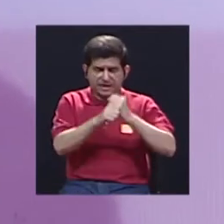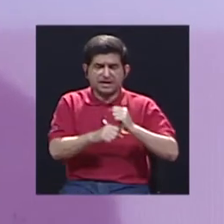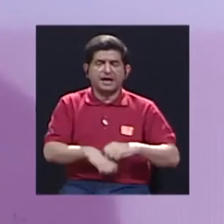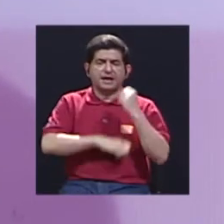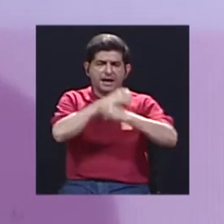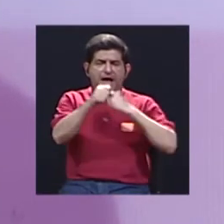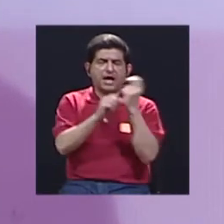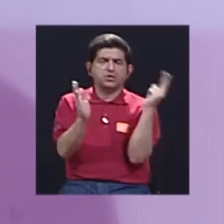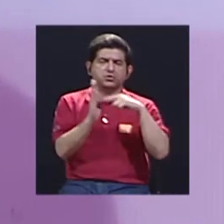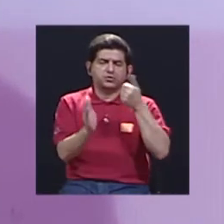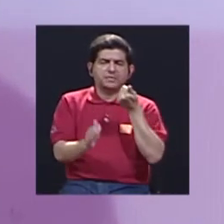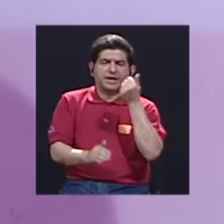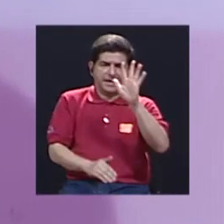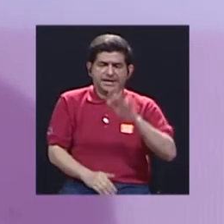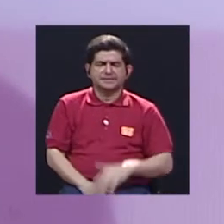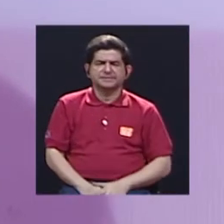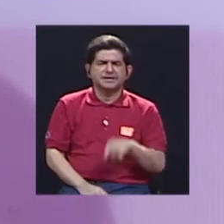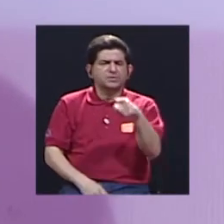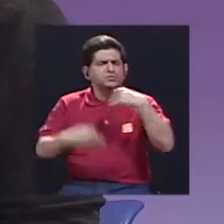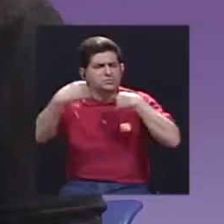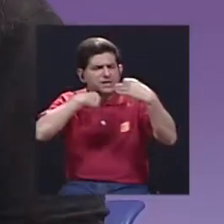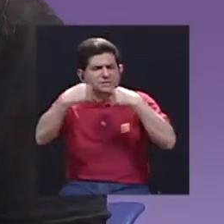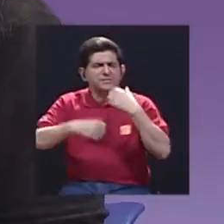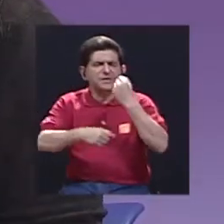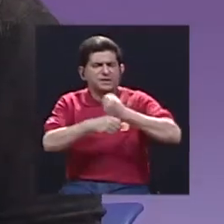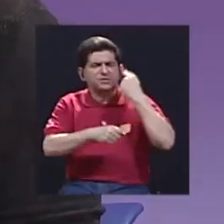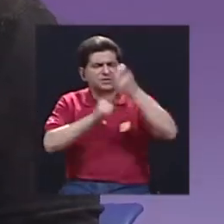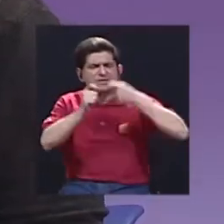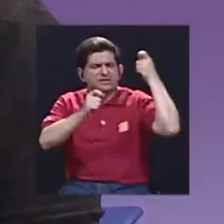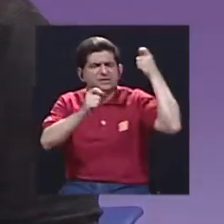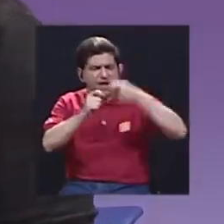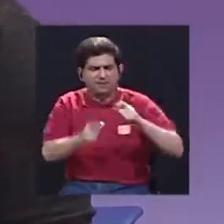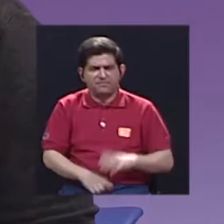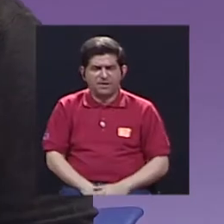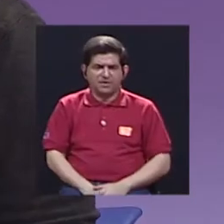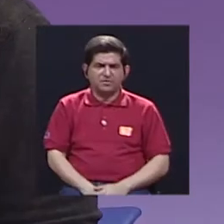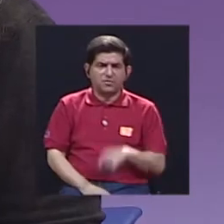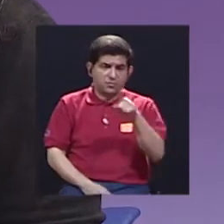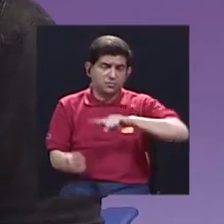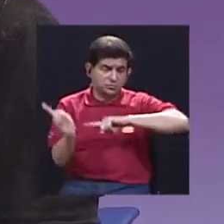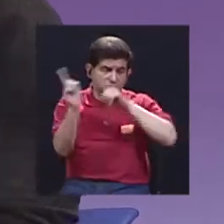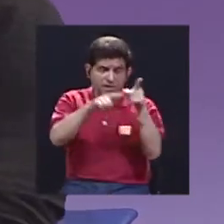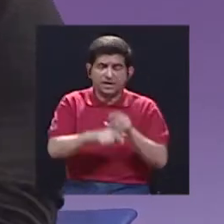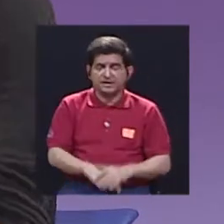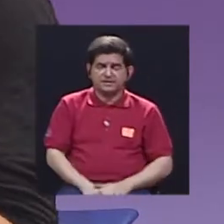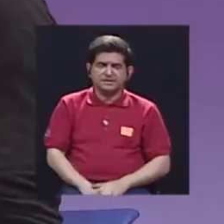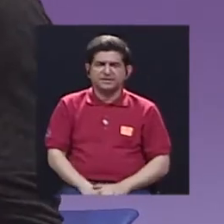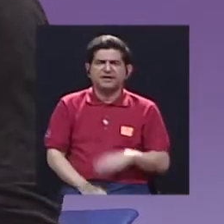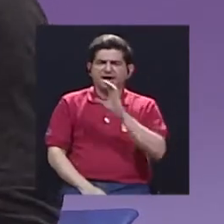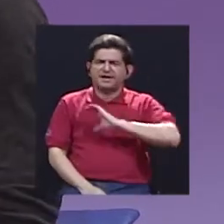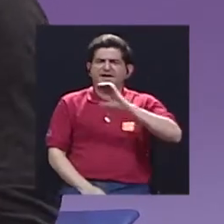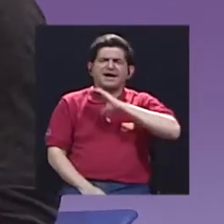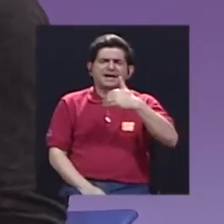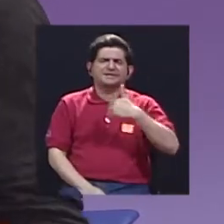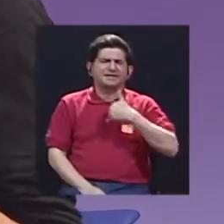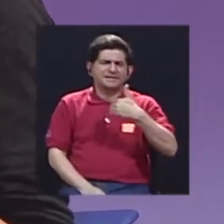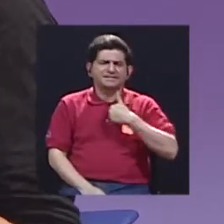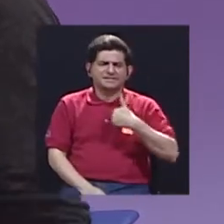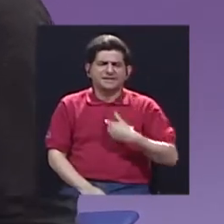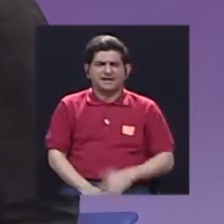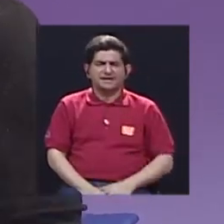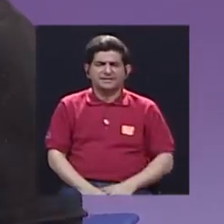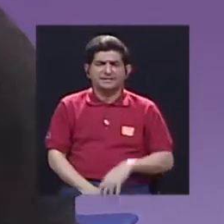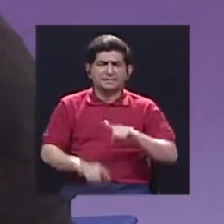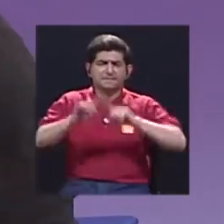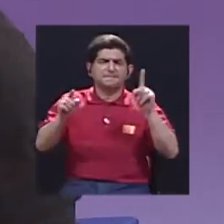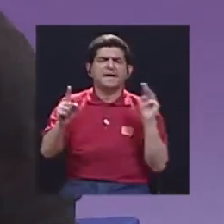2015. Quisiéramos conocer, que nos contes un poco de tu obra en específico, ¿no? De esta que llegas para la Trienal. ¿Qué características físicas tiene, pero además,